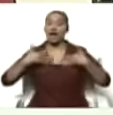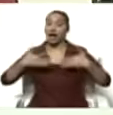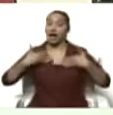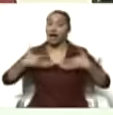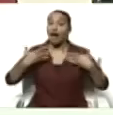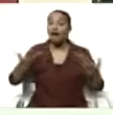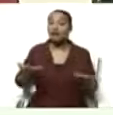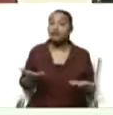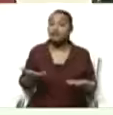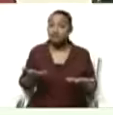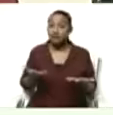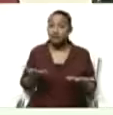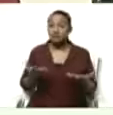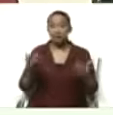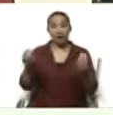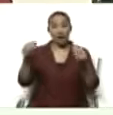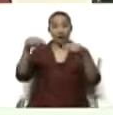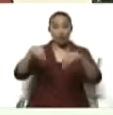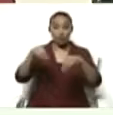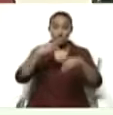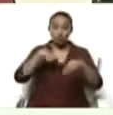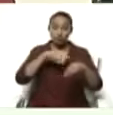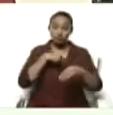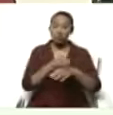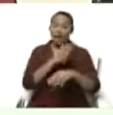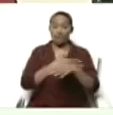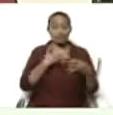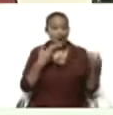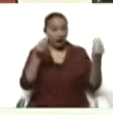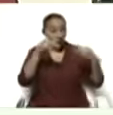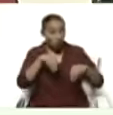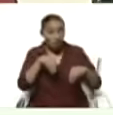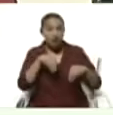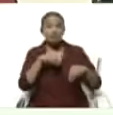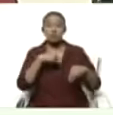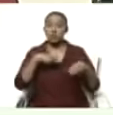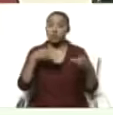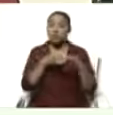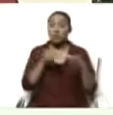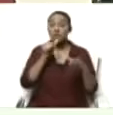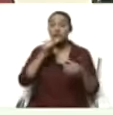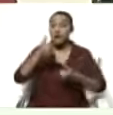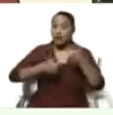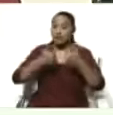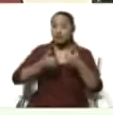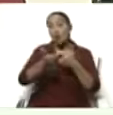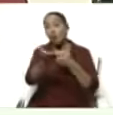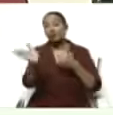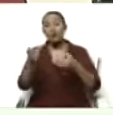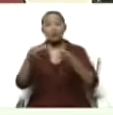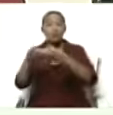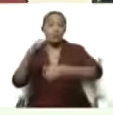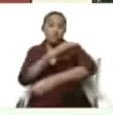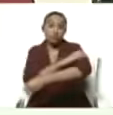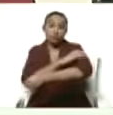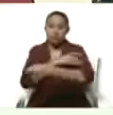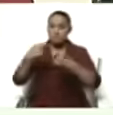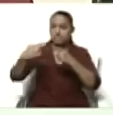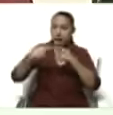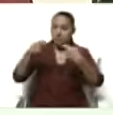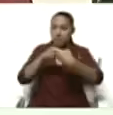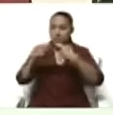bueno que se pongan de acuerdo ellos nosotros no pusimos de acuerdo hace tiempo con nuestro candidato los peleados son ellos pues y